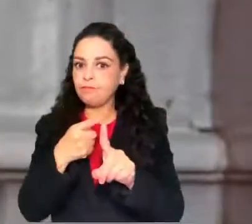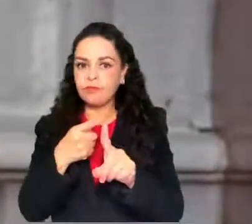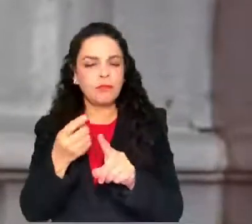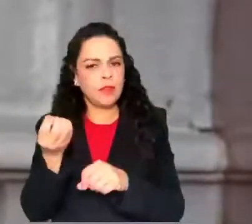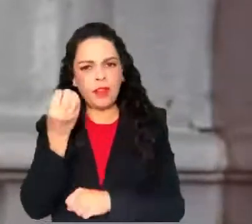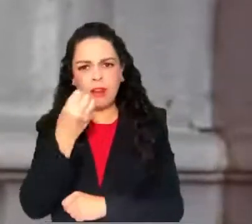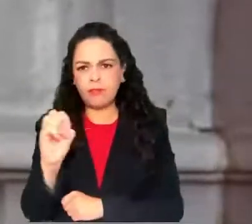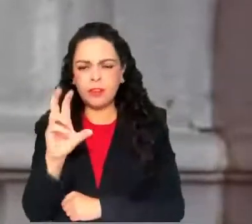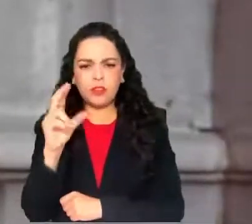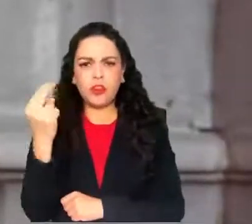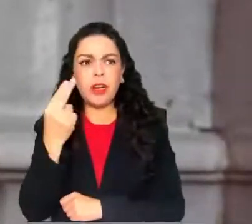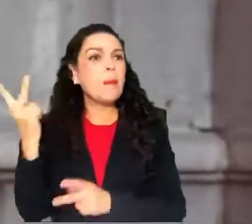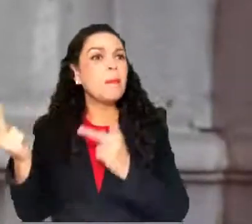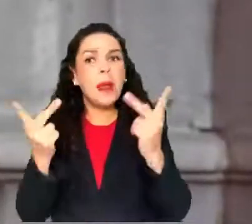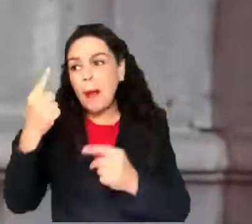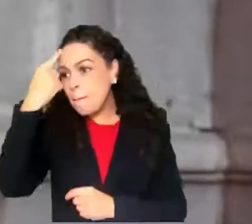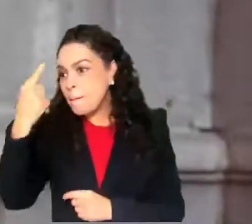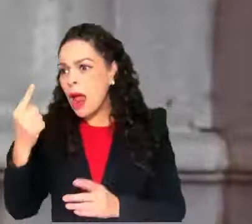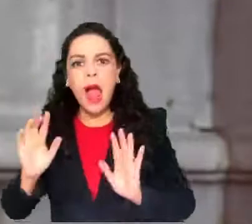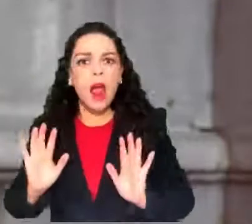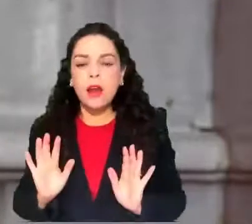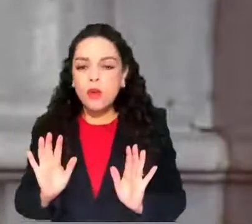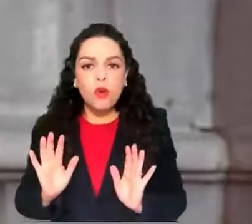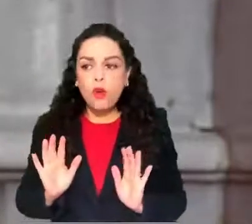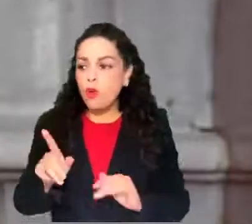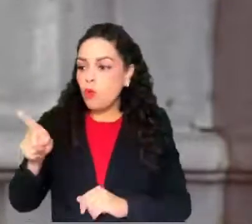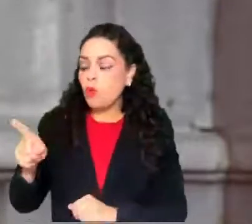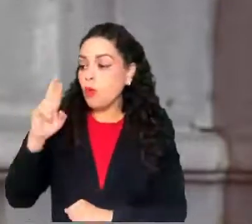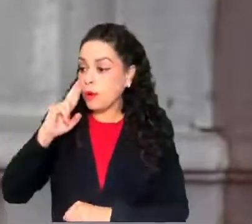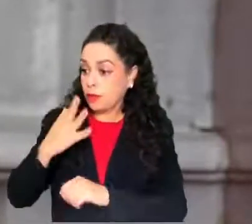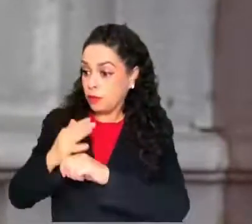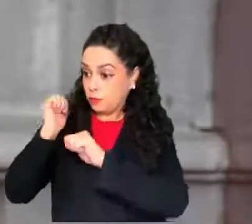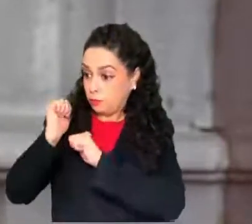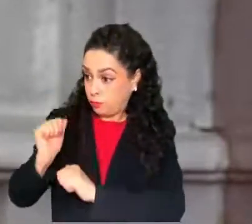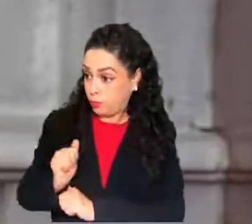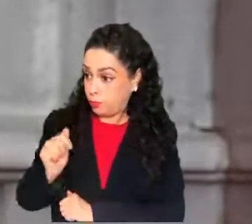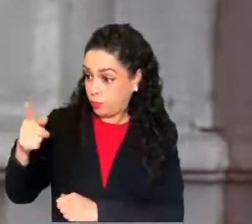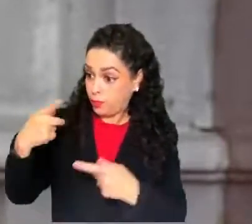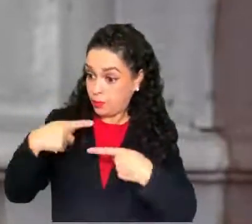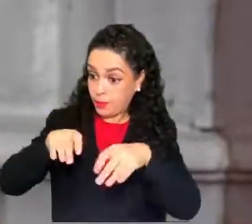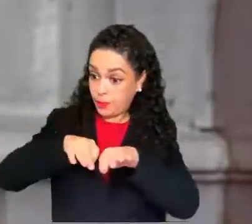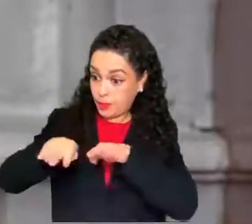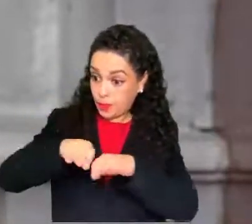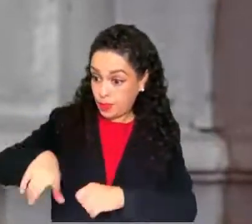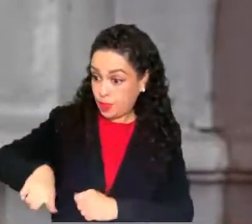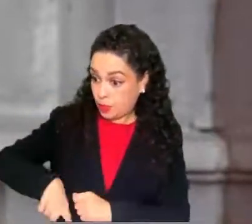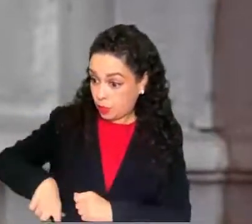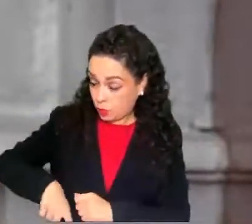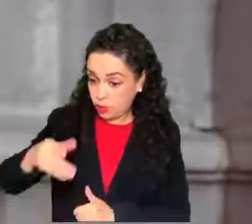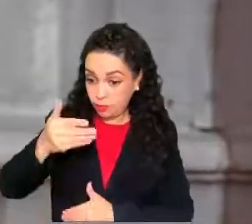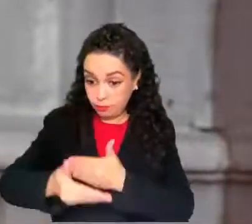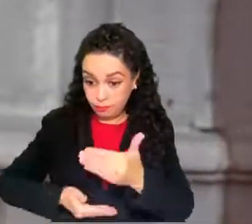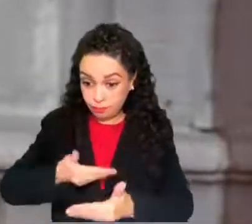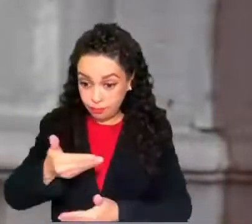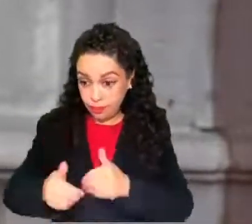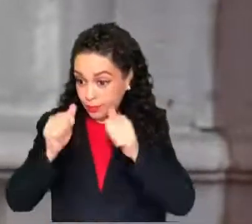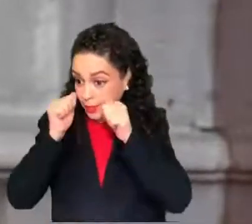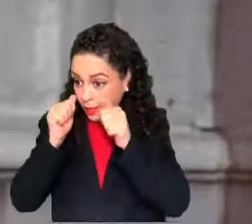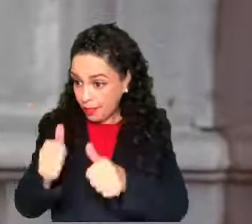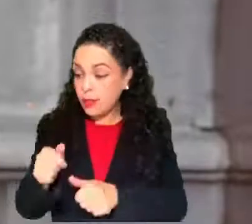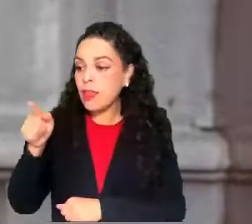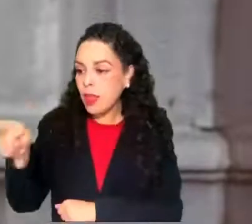entregar cuentas de lo que se encuentra a cargo de los servidores públicos no obstante lo anterior de parecer una idea sencilla no lo es